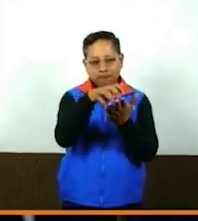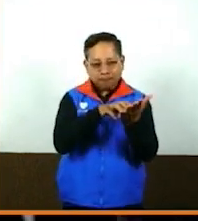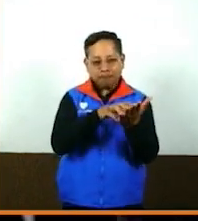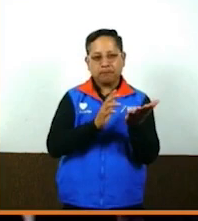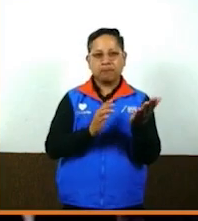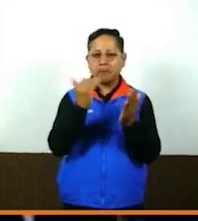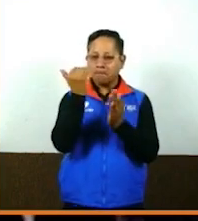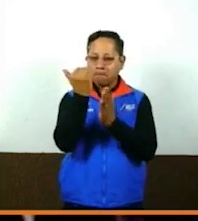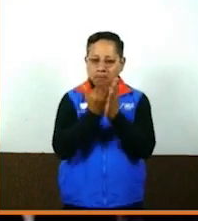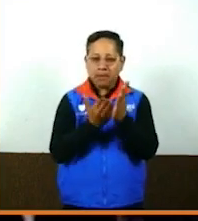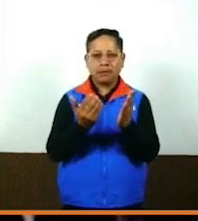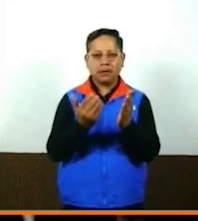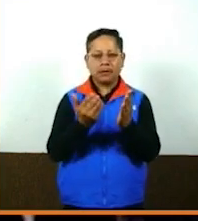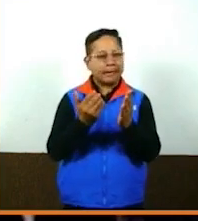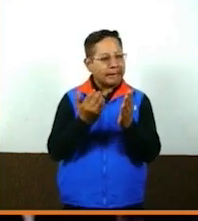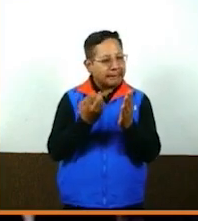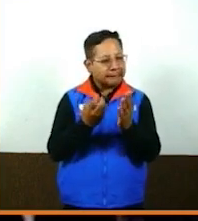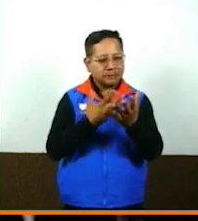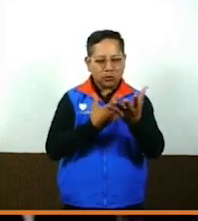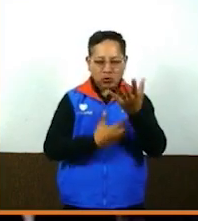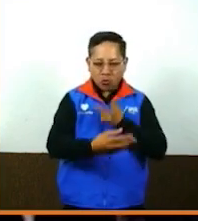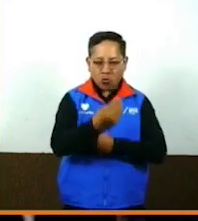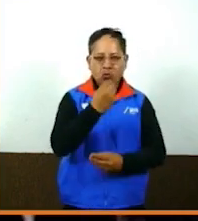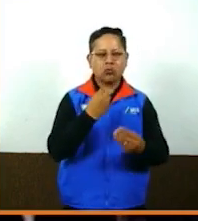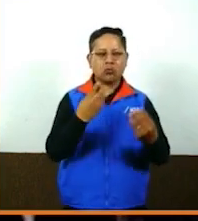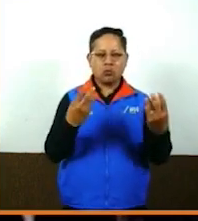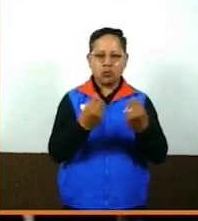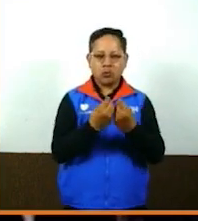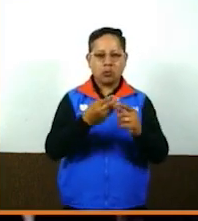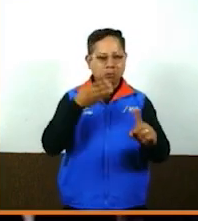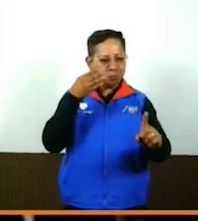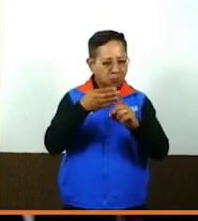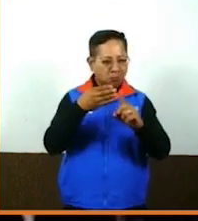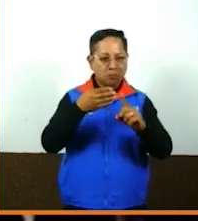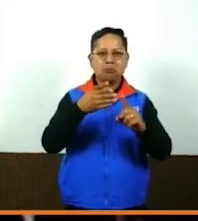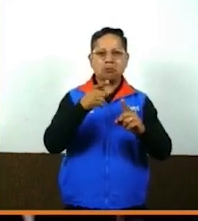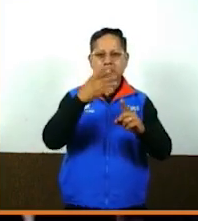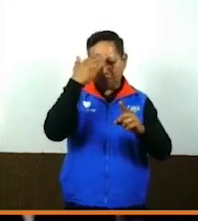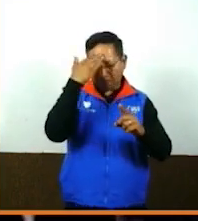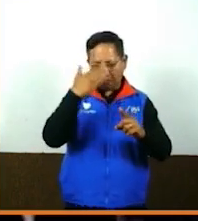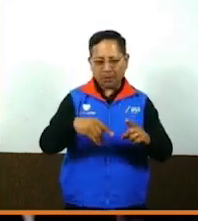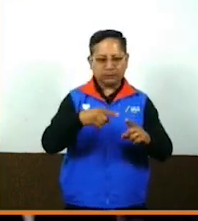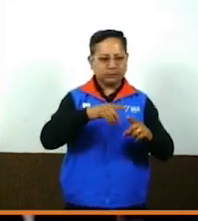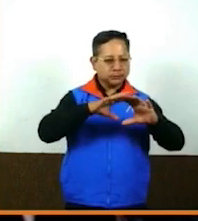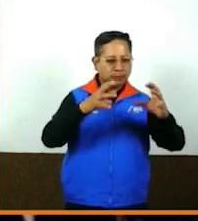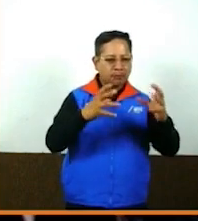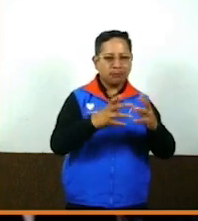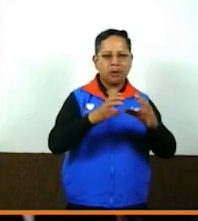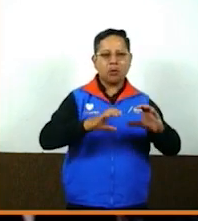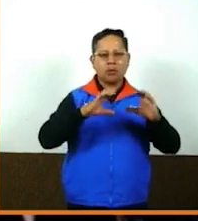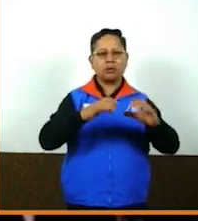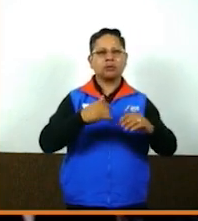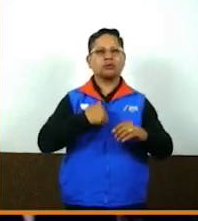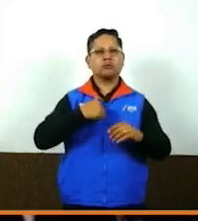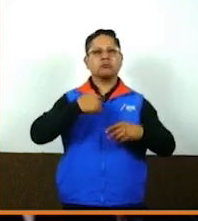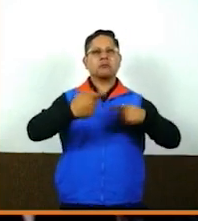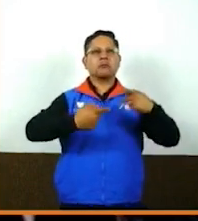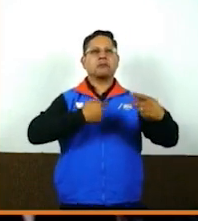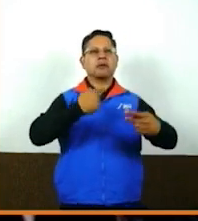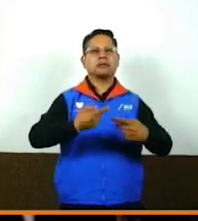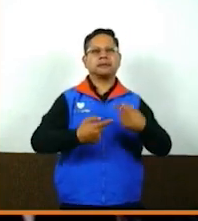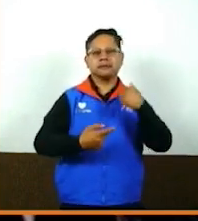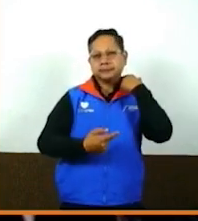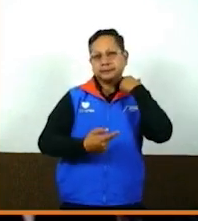Y me va a ayudar a que todos juntos logremos verdaderamente los objetivos de desarrollo sustentable que queremos. Entonces, si me preguntas,